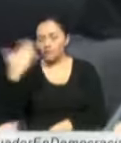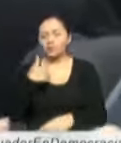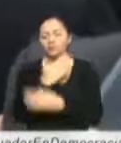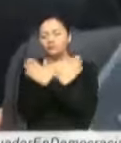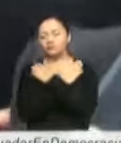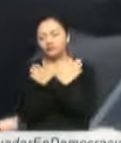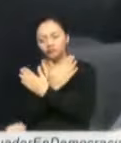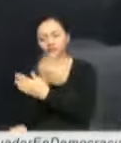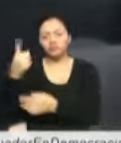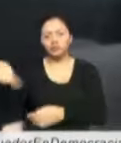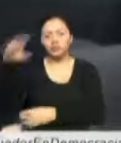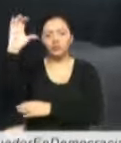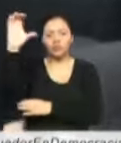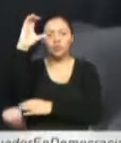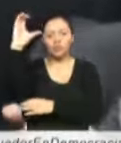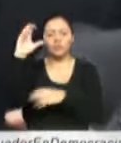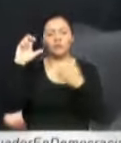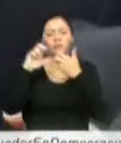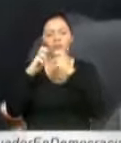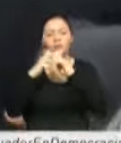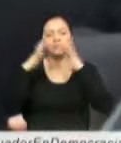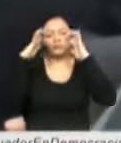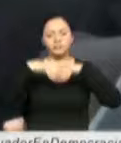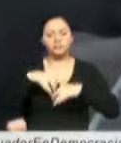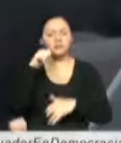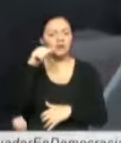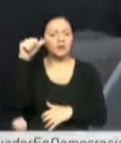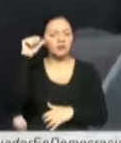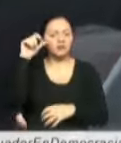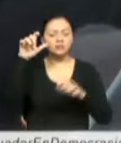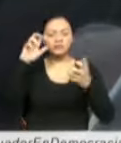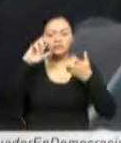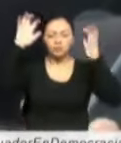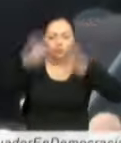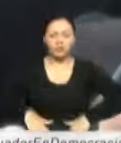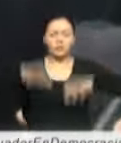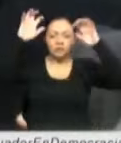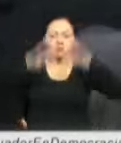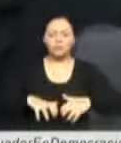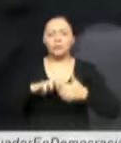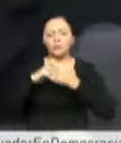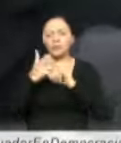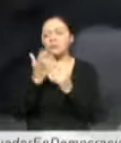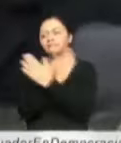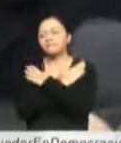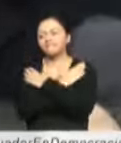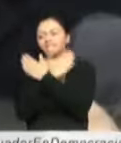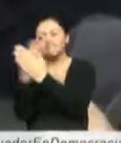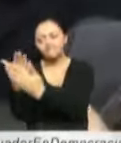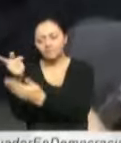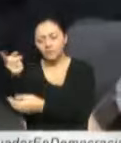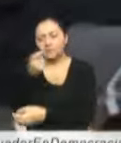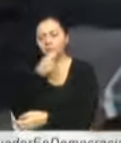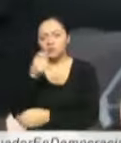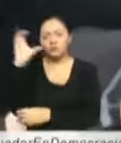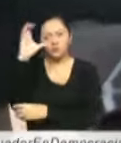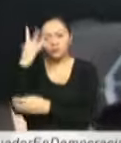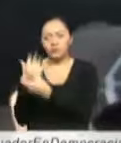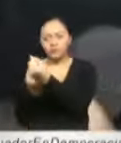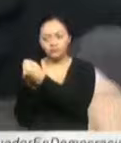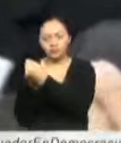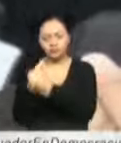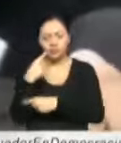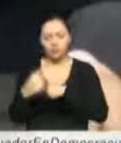solidaridad y cariño al pueblo colombiano. Esa tragedia ocurrida el día de ayer por las fuertes lluvias es realmente terrible, ¿no? Todo lo que podamos hacer, saben que cuentan con